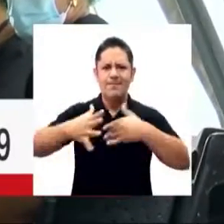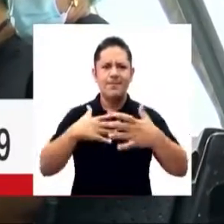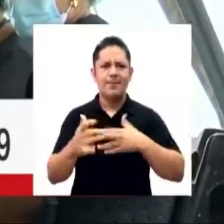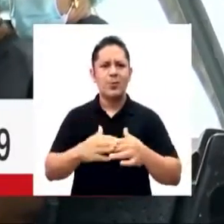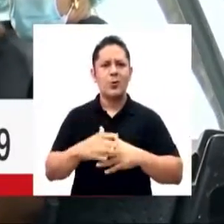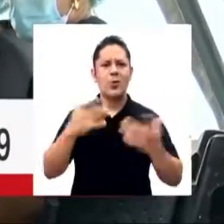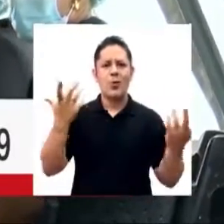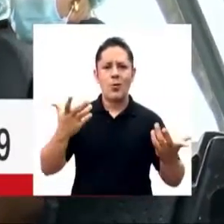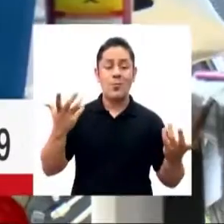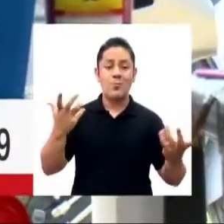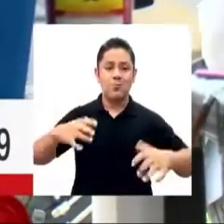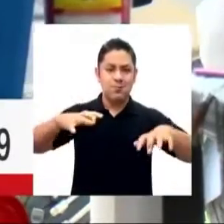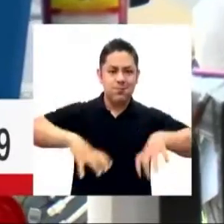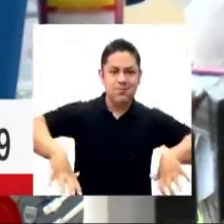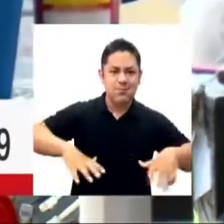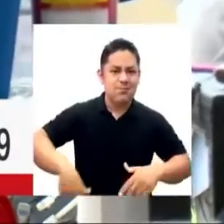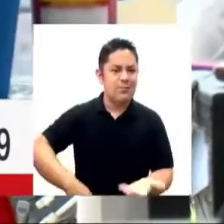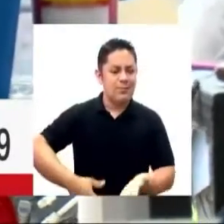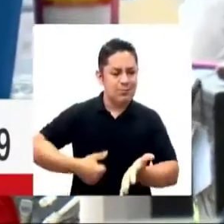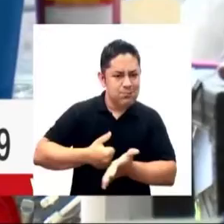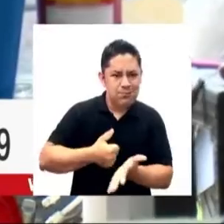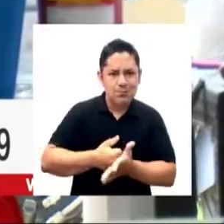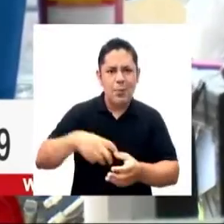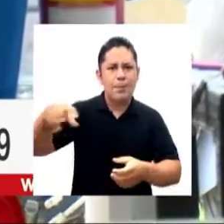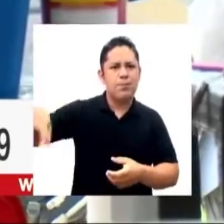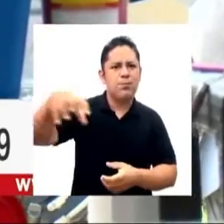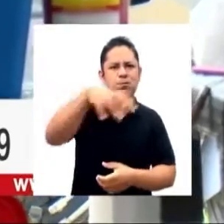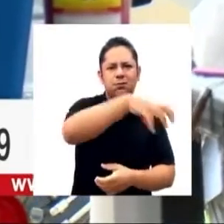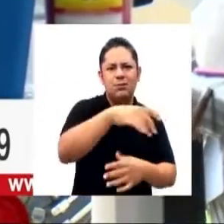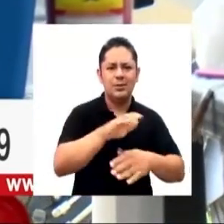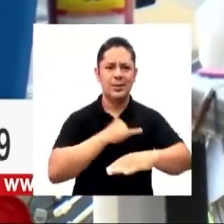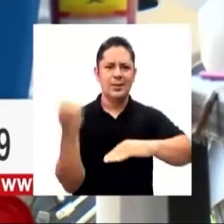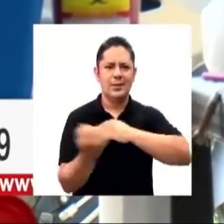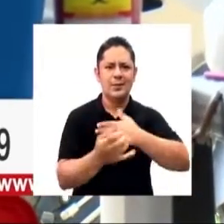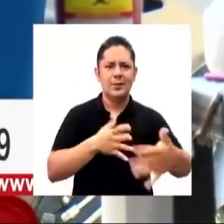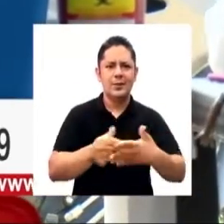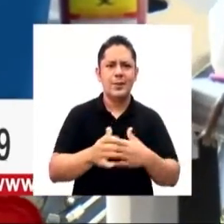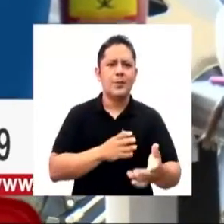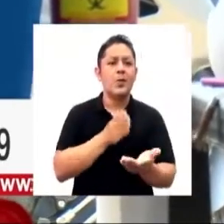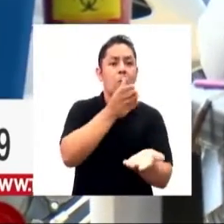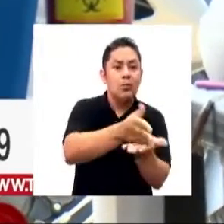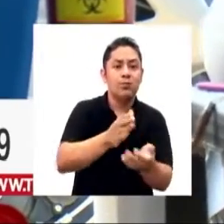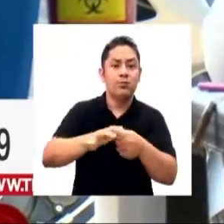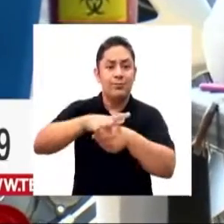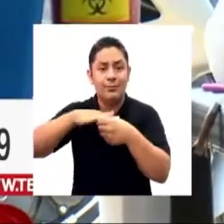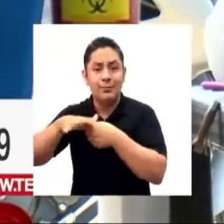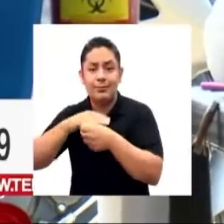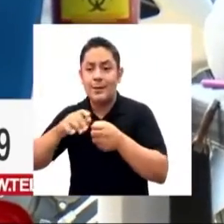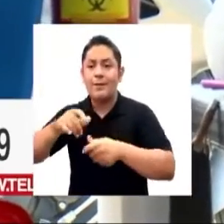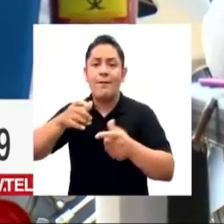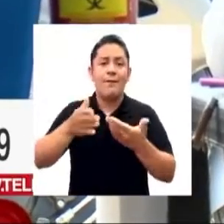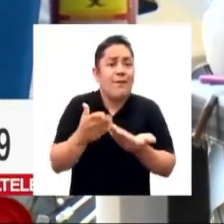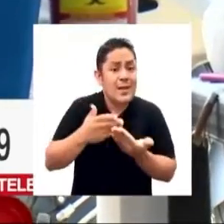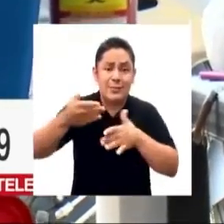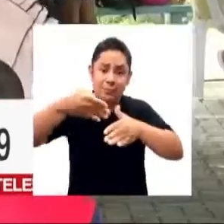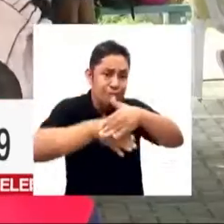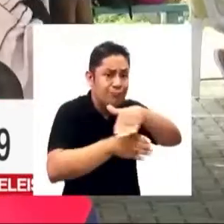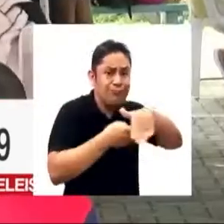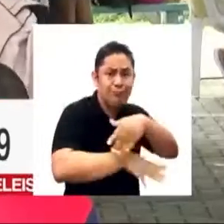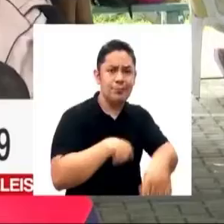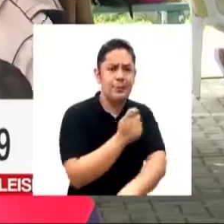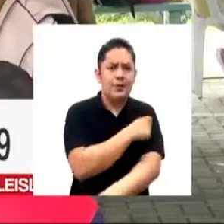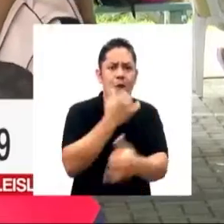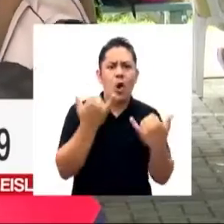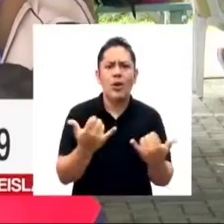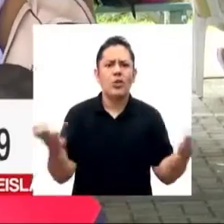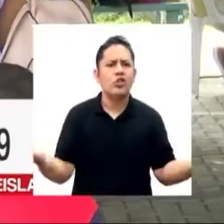isleños a través de jornadas permanentes en puntos estratégicos de la isla y llegando a los barrios para facilitar el acceso de la ciudadanía. Hoy